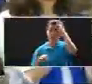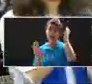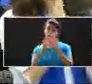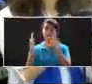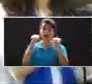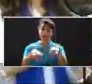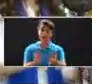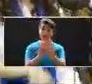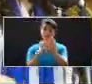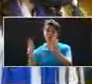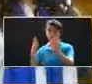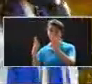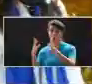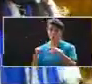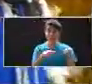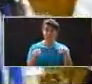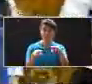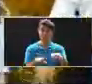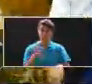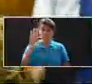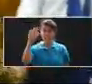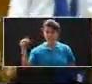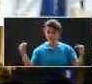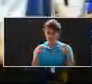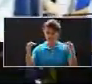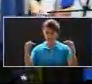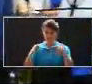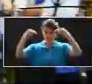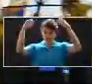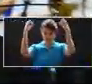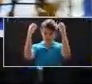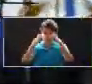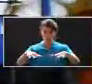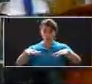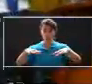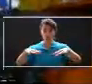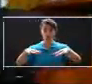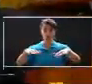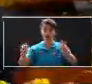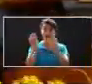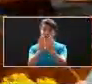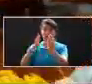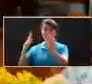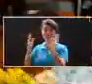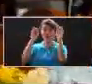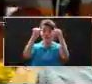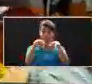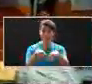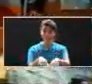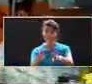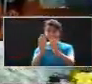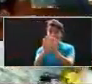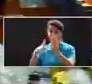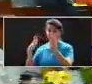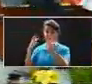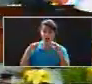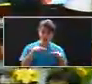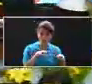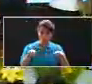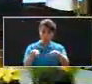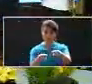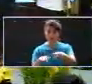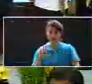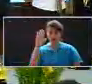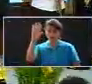Abrió el mar, abrió el Jordán y a sus enemigos derrotó. Abrió el mar, abrió